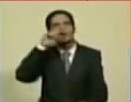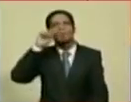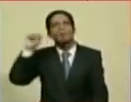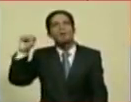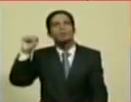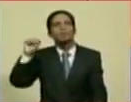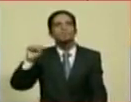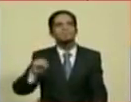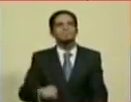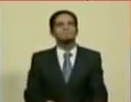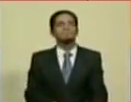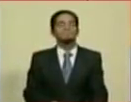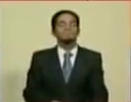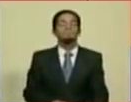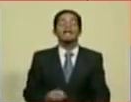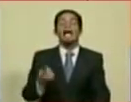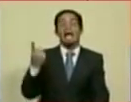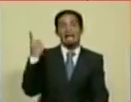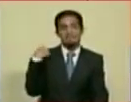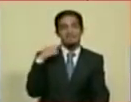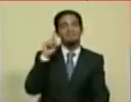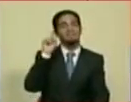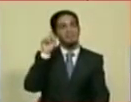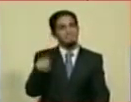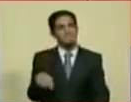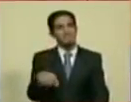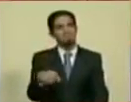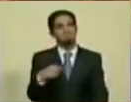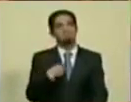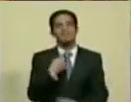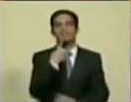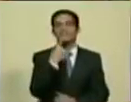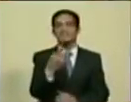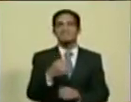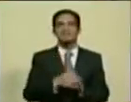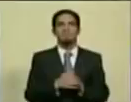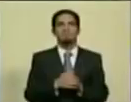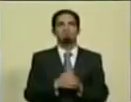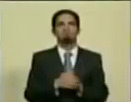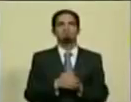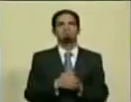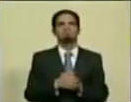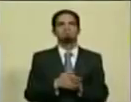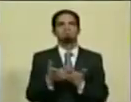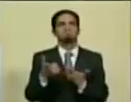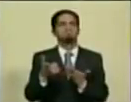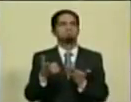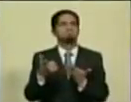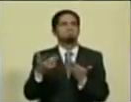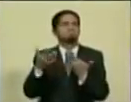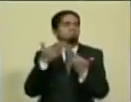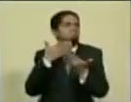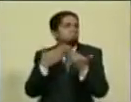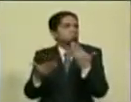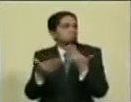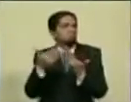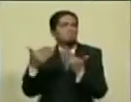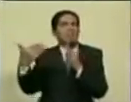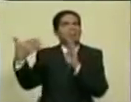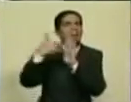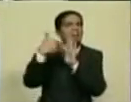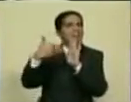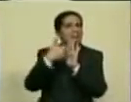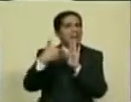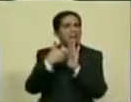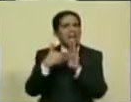Y decíamos ayer también que más allá de las agresiones, más allá de la guerra económica, de